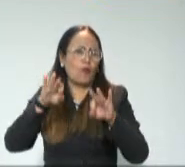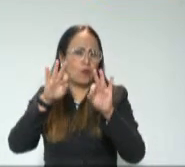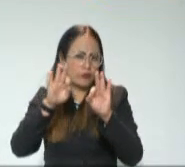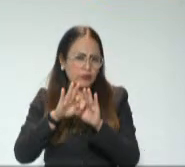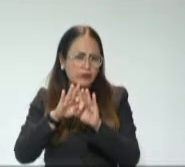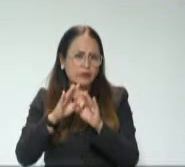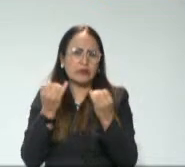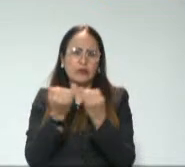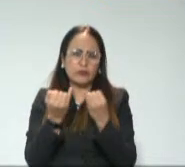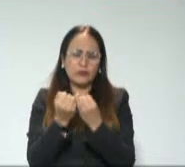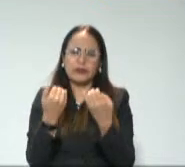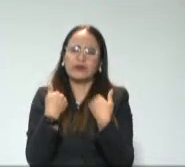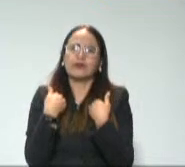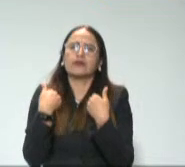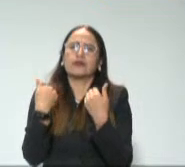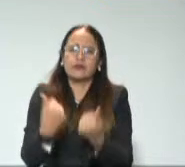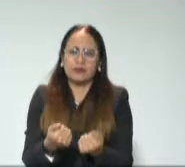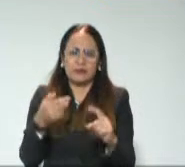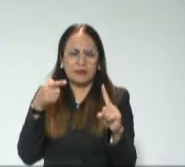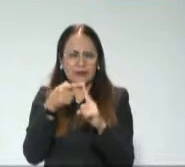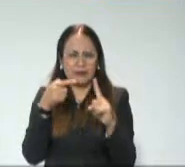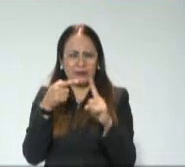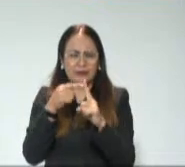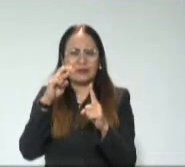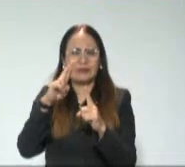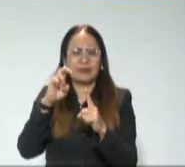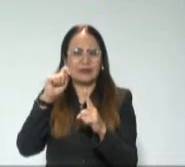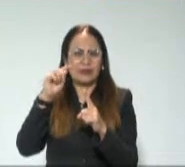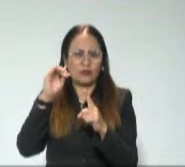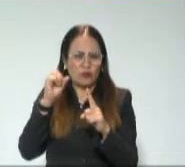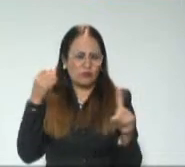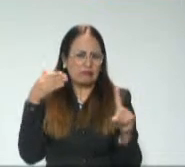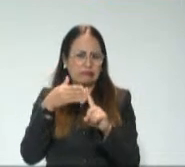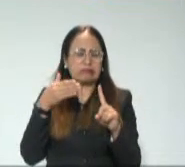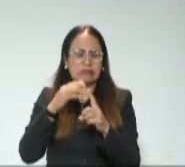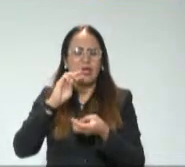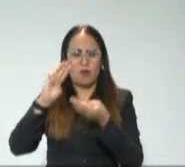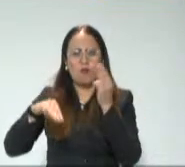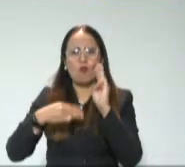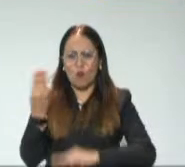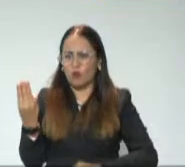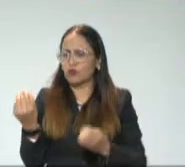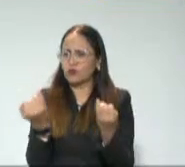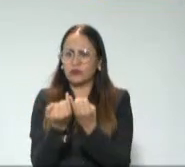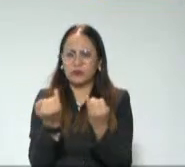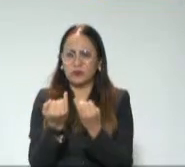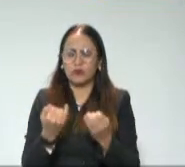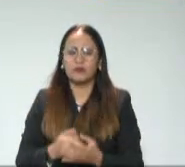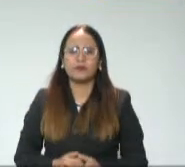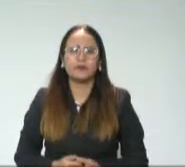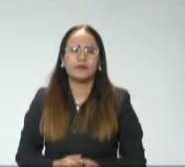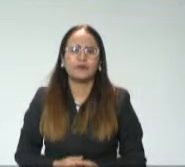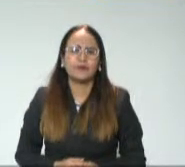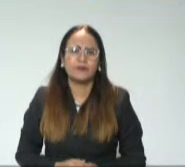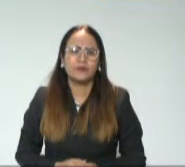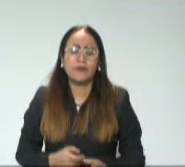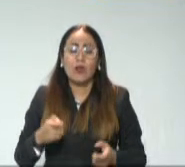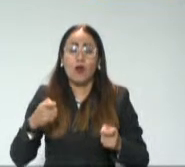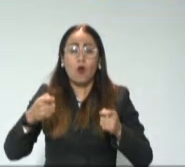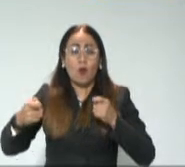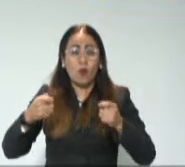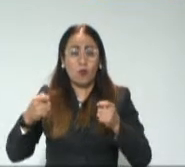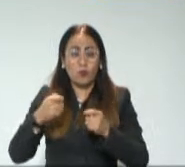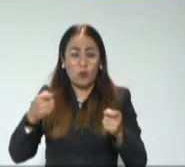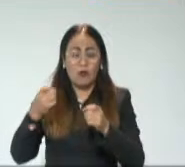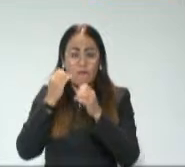tenerlo en el entendido de uno de los retos o una de las barreras que pueden en un momento dado existir el énfasis en el control estricto de la